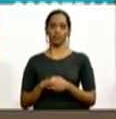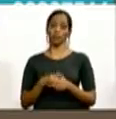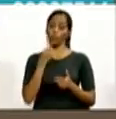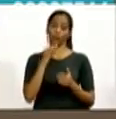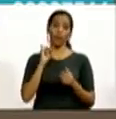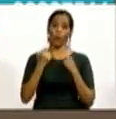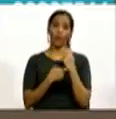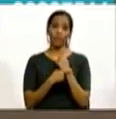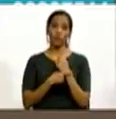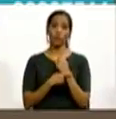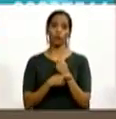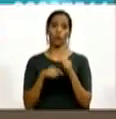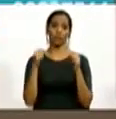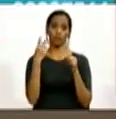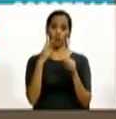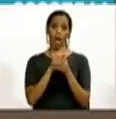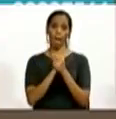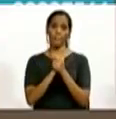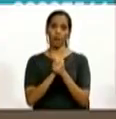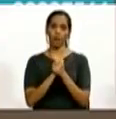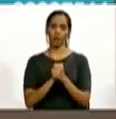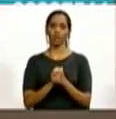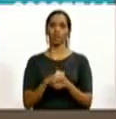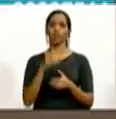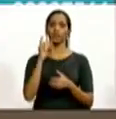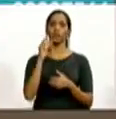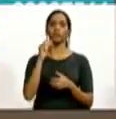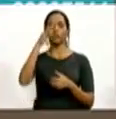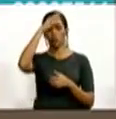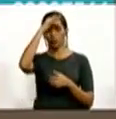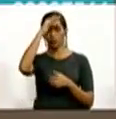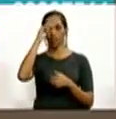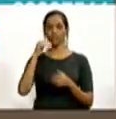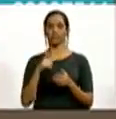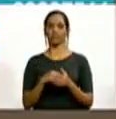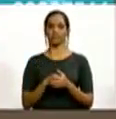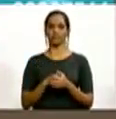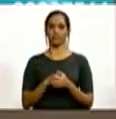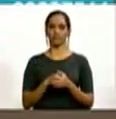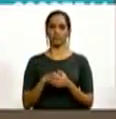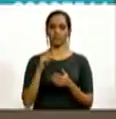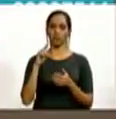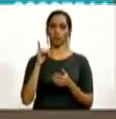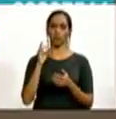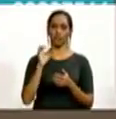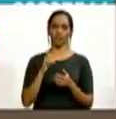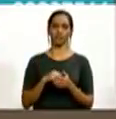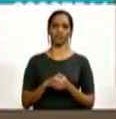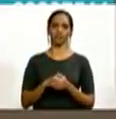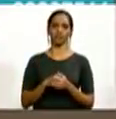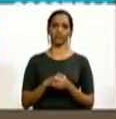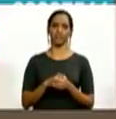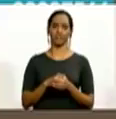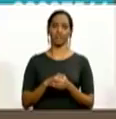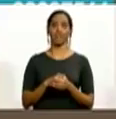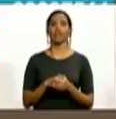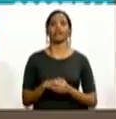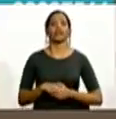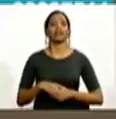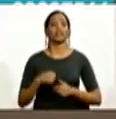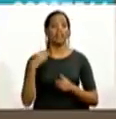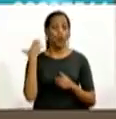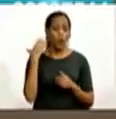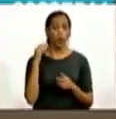Guaidó hoy tiene dos amores platónicos, Duque y Trump. Sí, también es primera dama de los Estados Unidos. No, esa. De los Estados Unidos y de